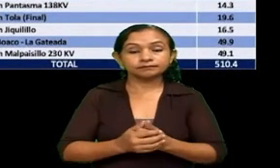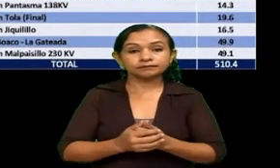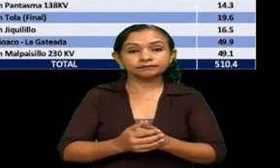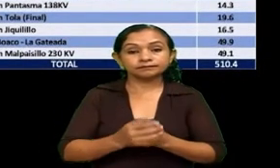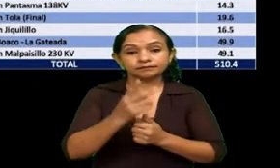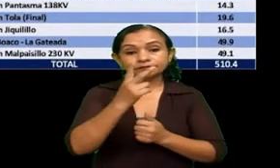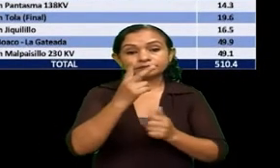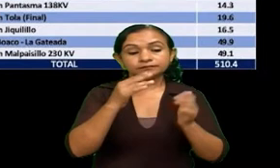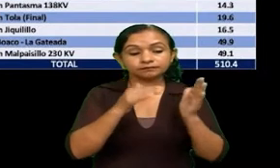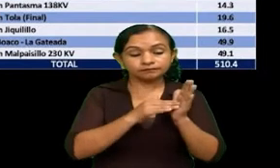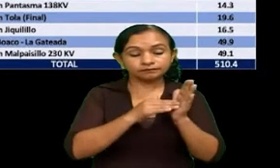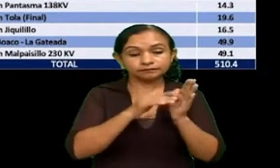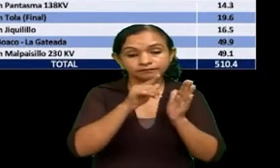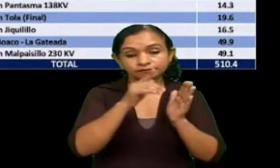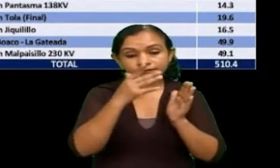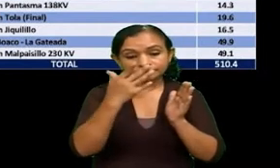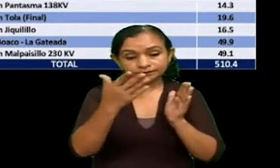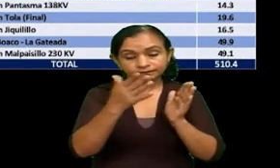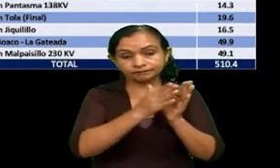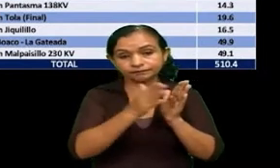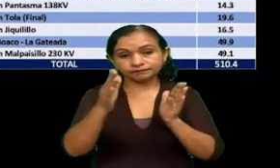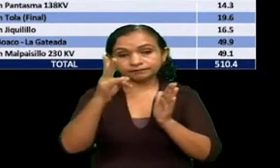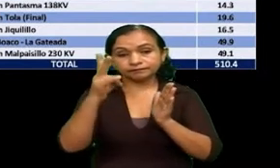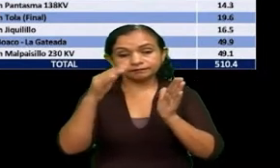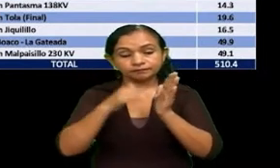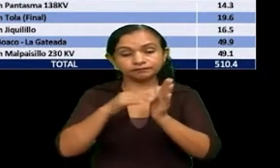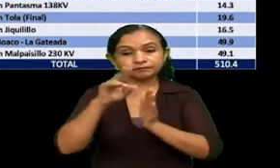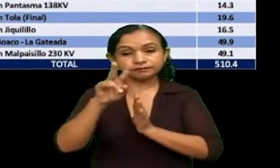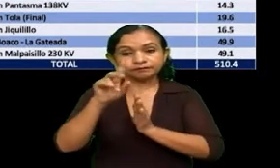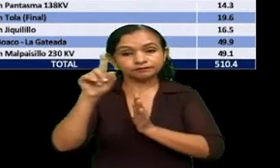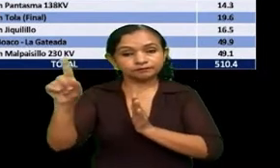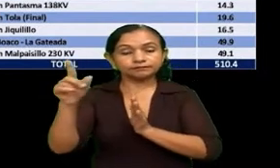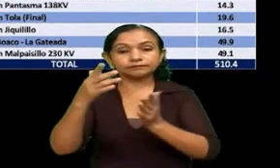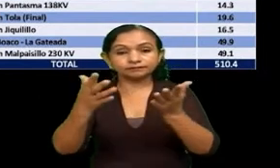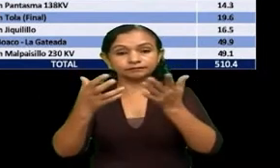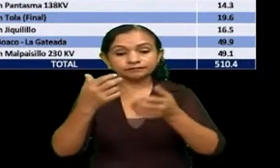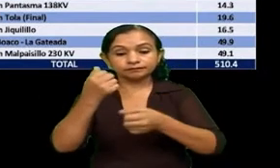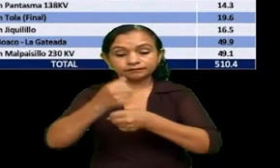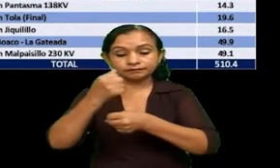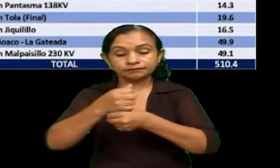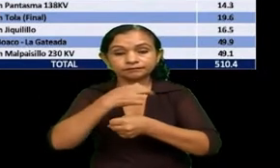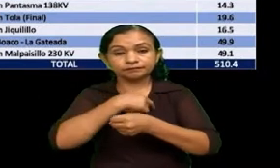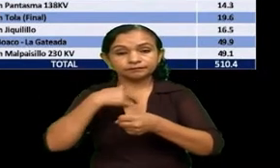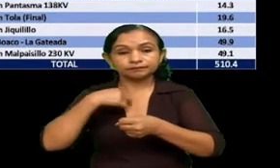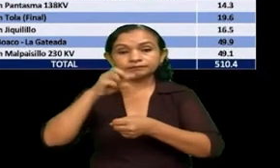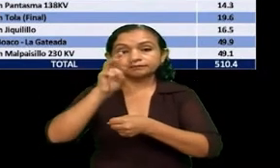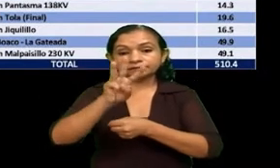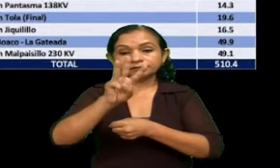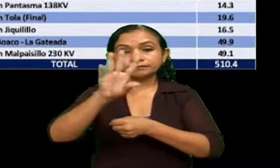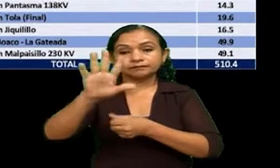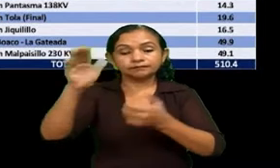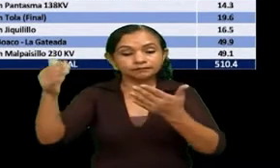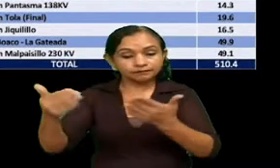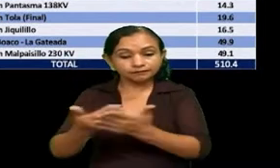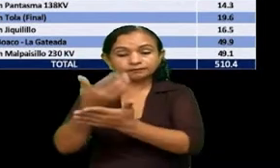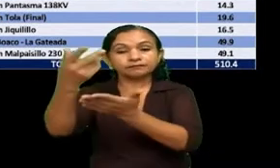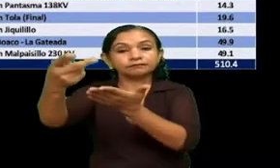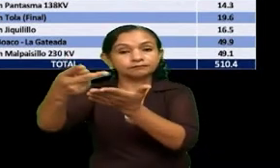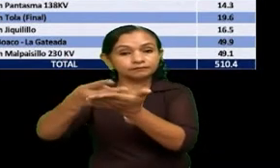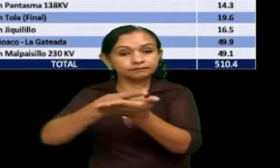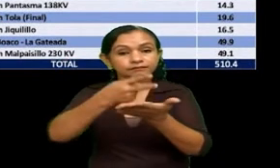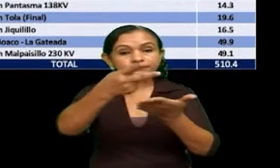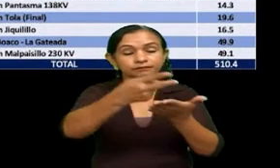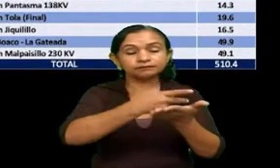del 2019 al 2021 estamos en ejecución de 35 proyectos